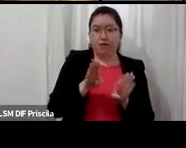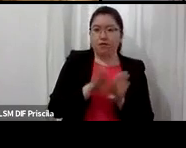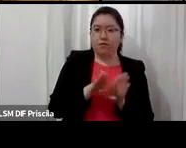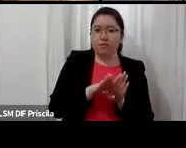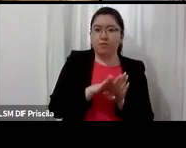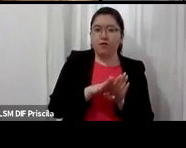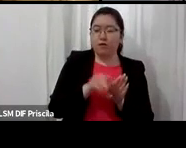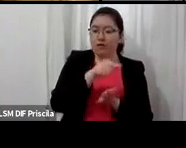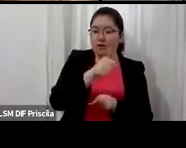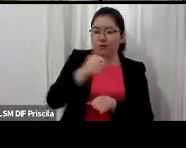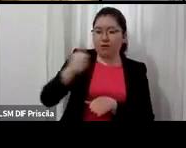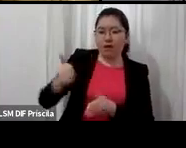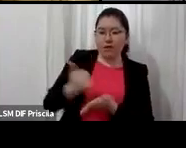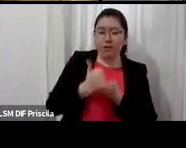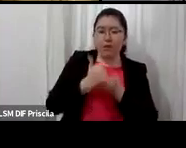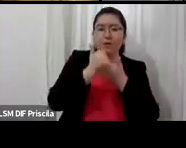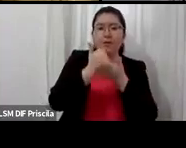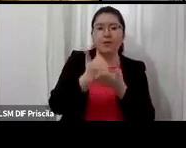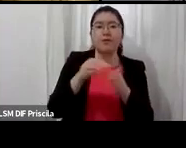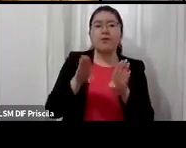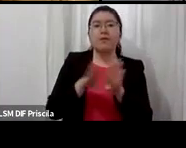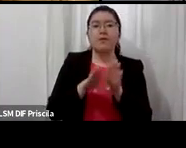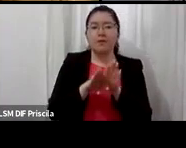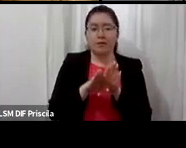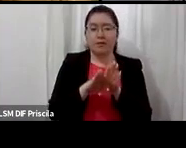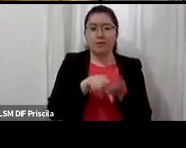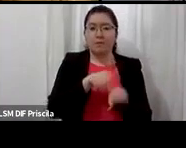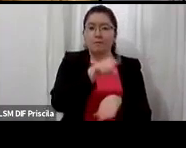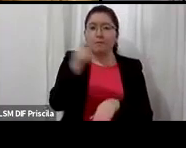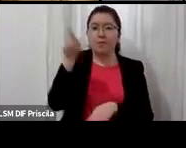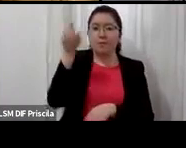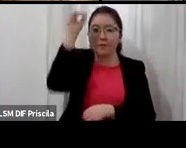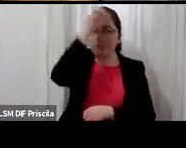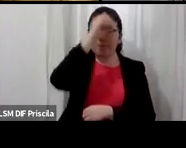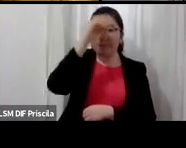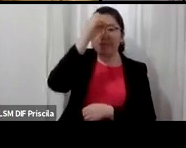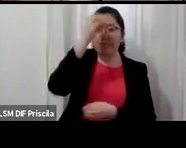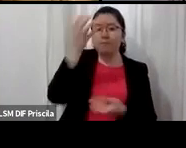aplicar. ¿Qué opinan respecto a esto?